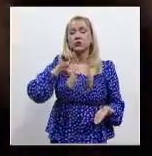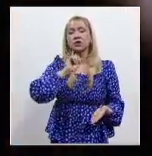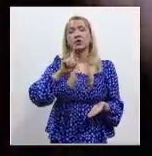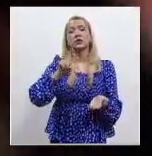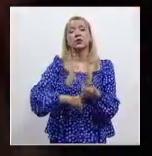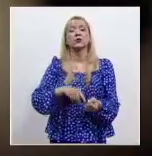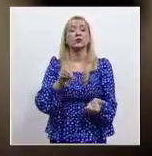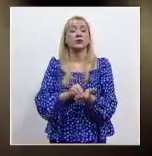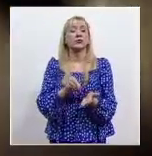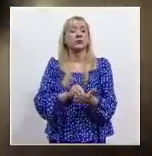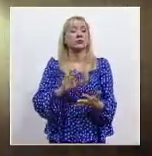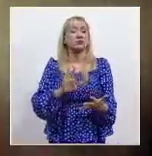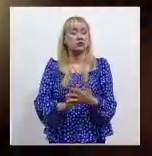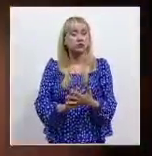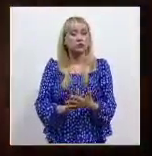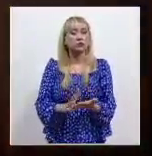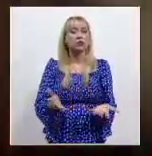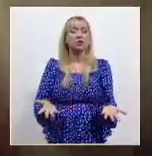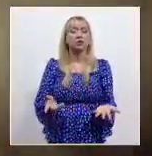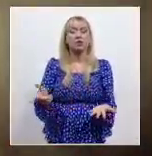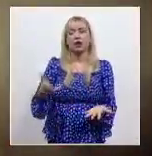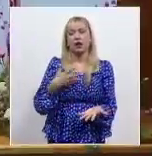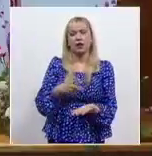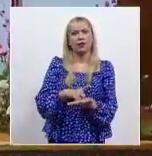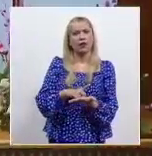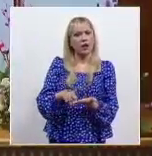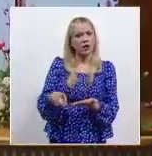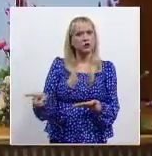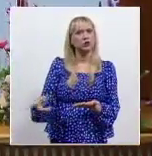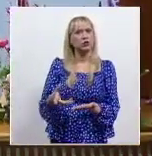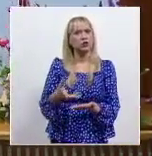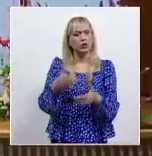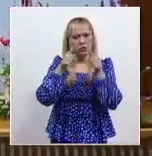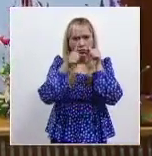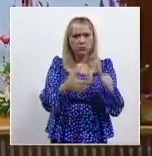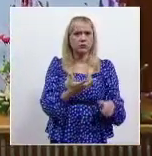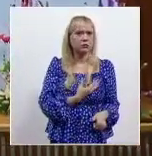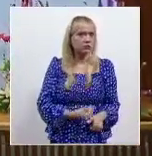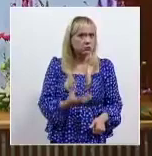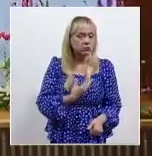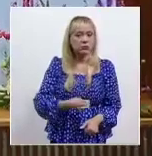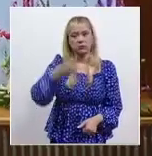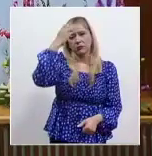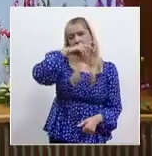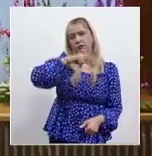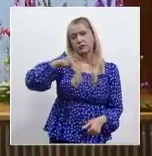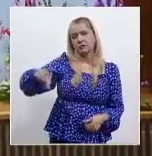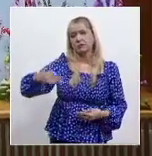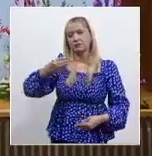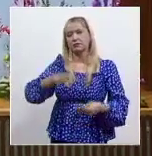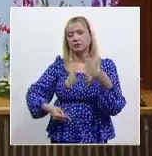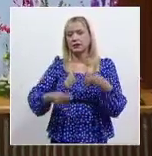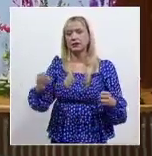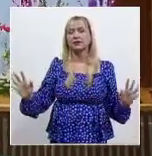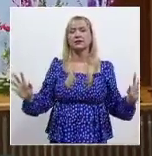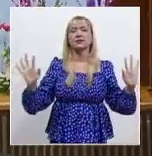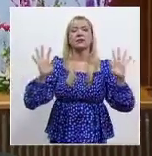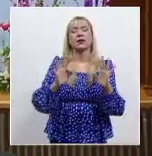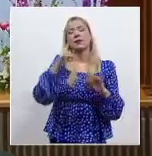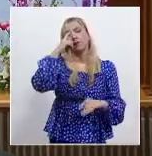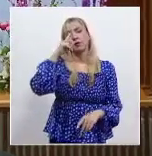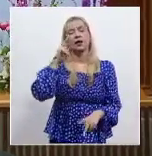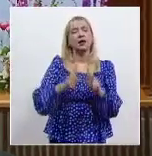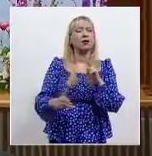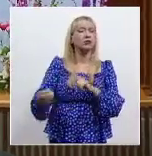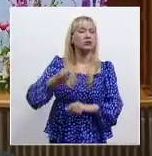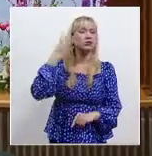en prisión y que ejercen su derecho a la maternidad. Así lo señalaron expertas y magistradas que participaron en el conversatorio